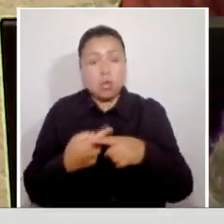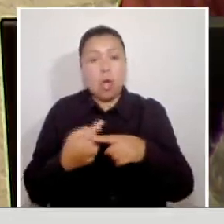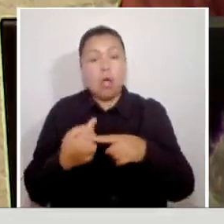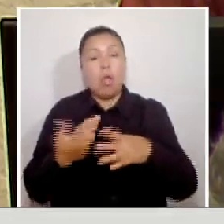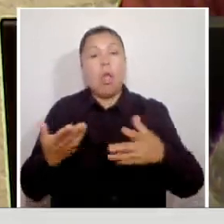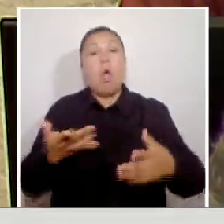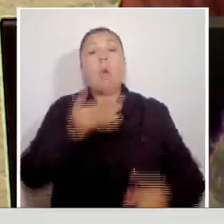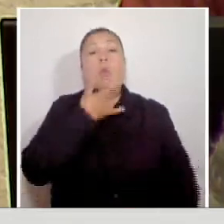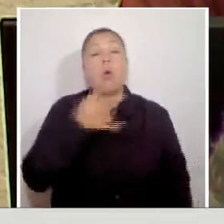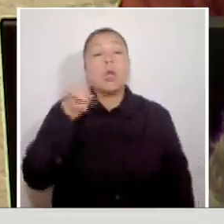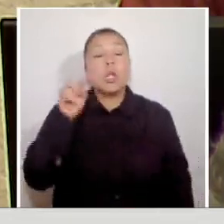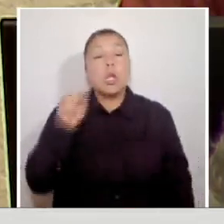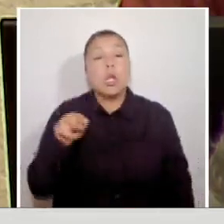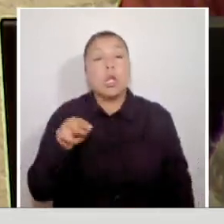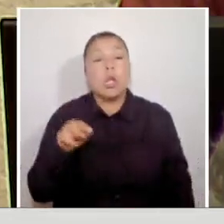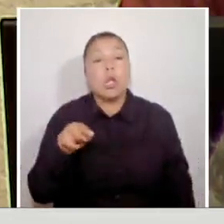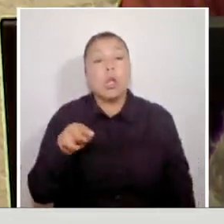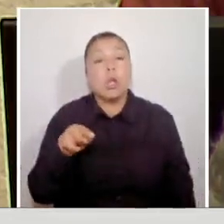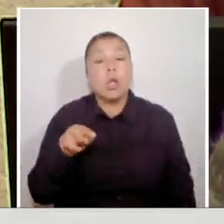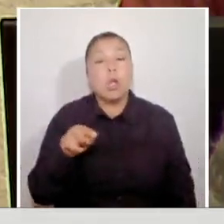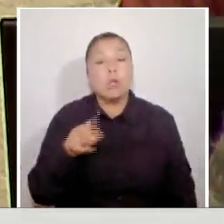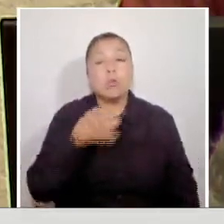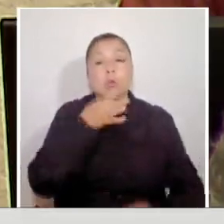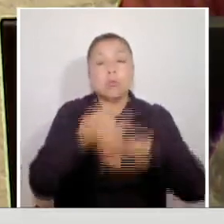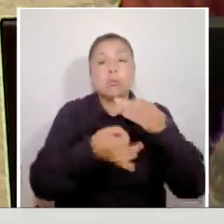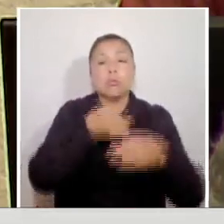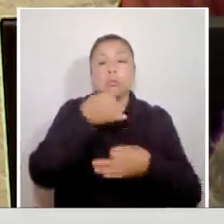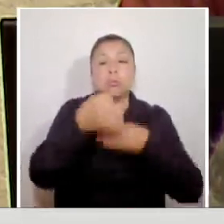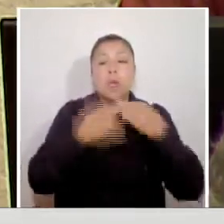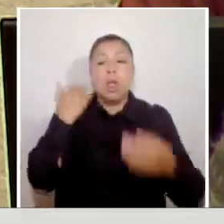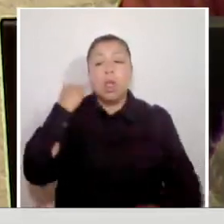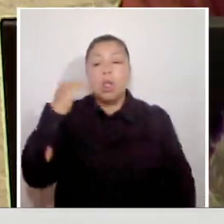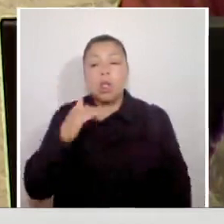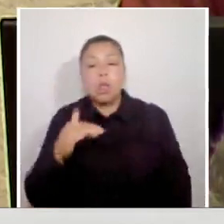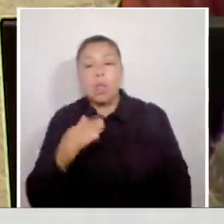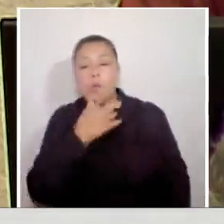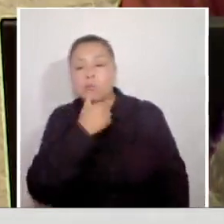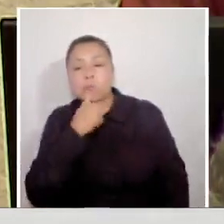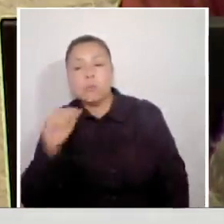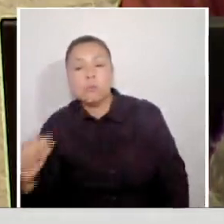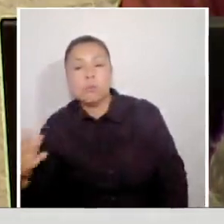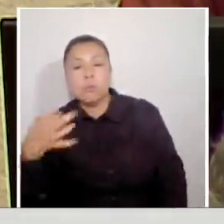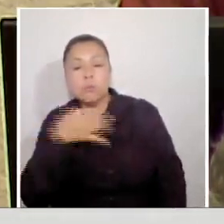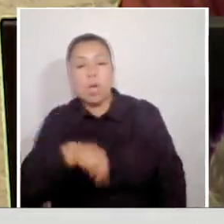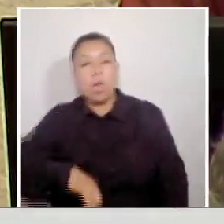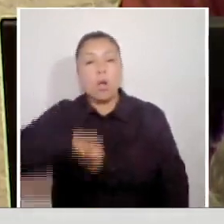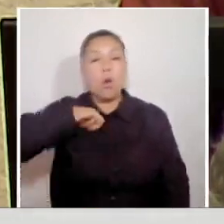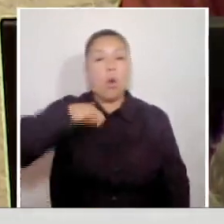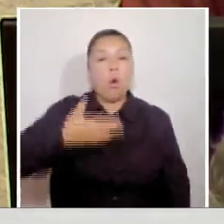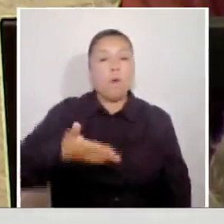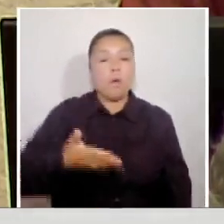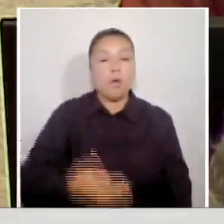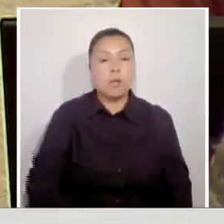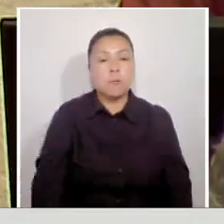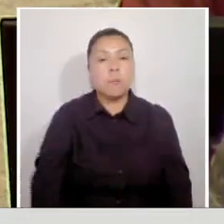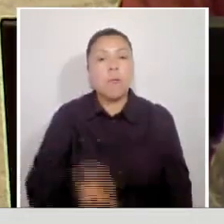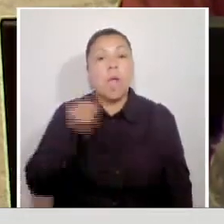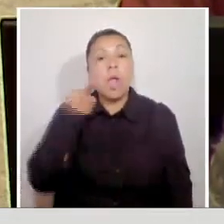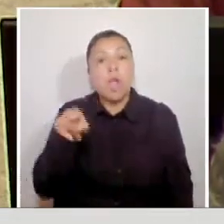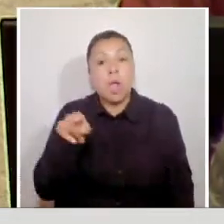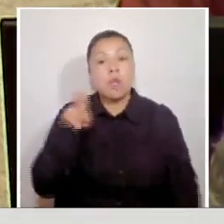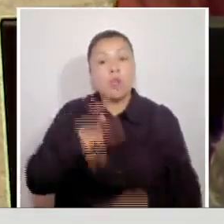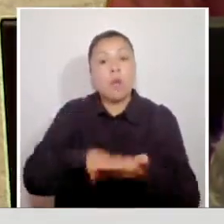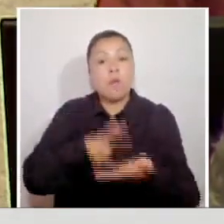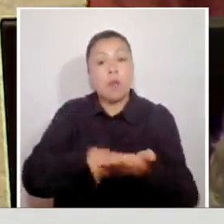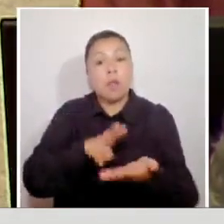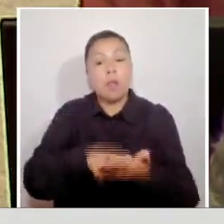va a poner en entredicho el testimonio de los niños niñas y adolescentes Y ese es el real peligro